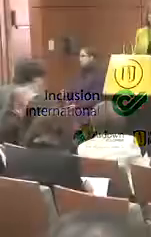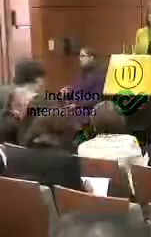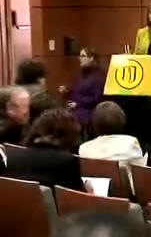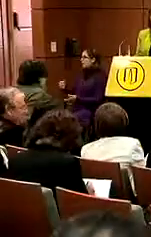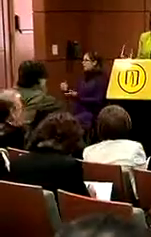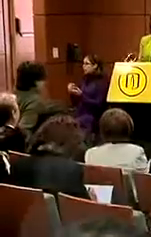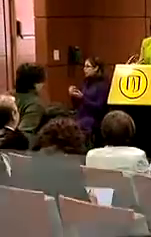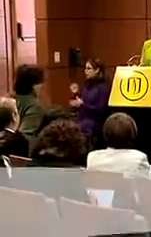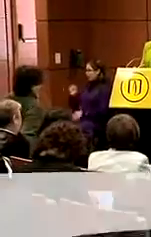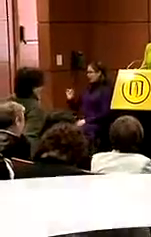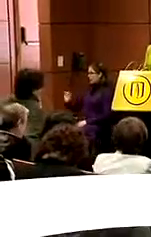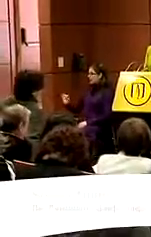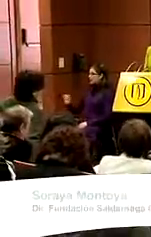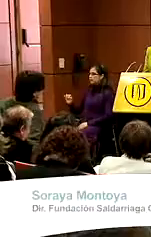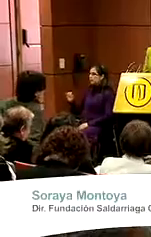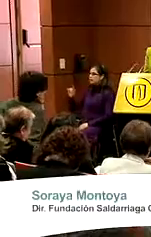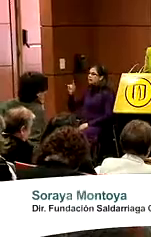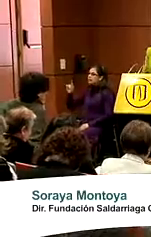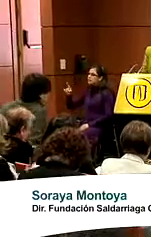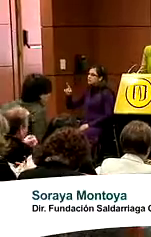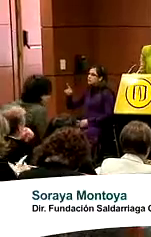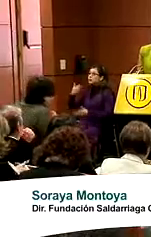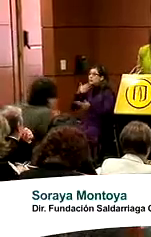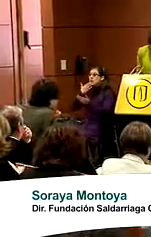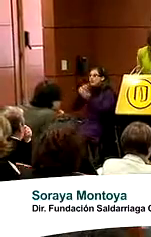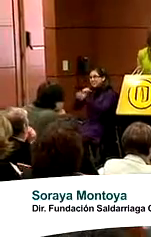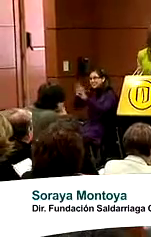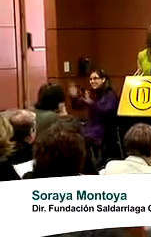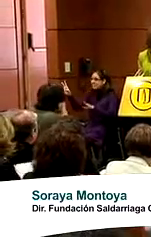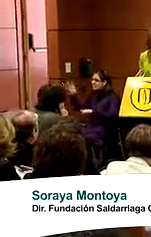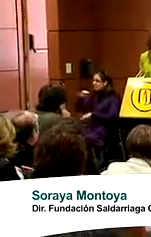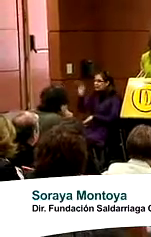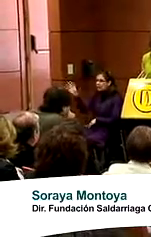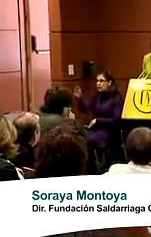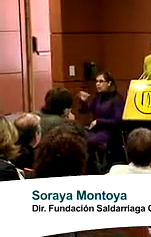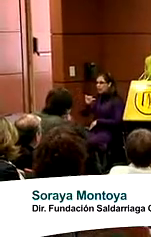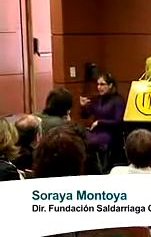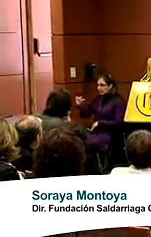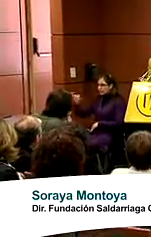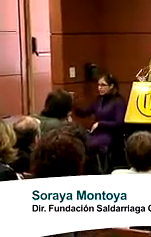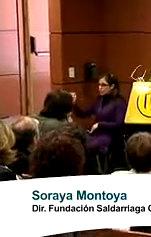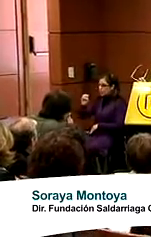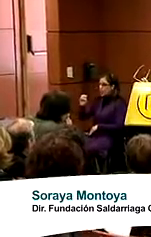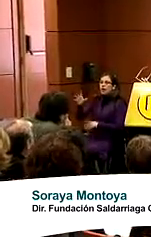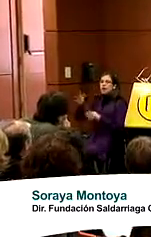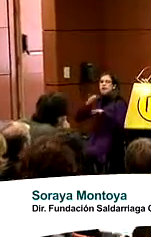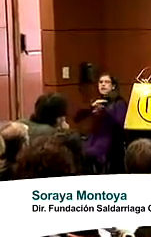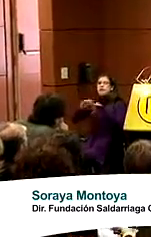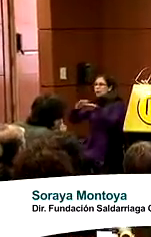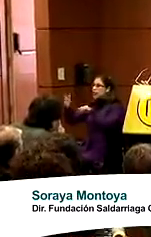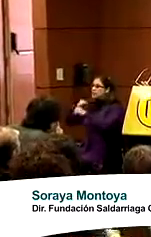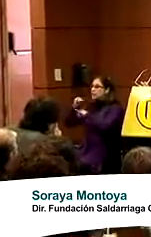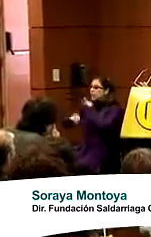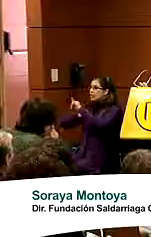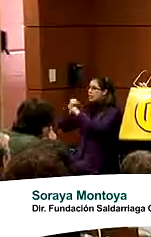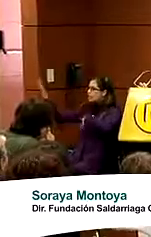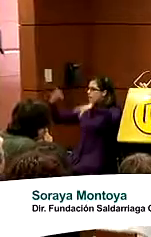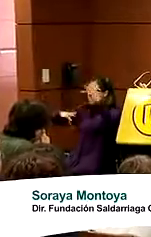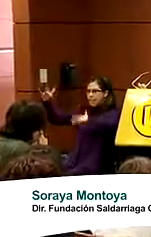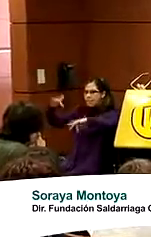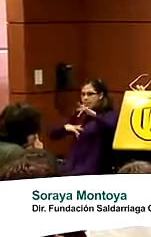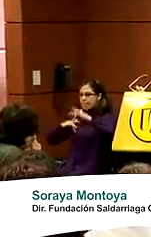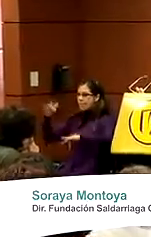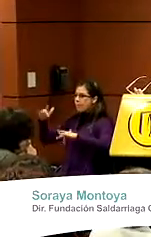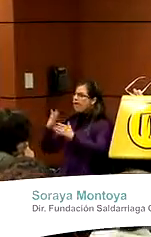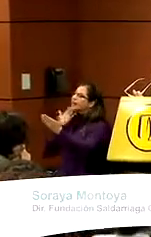buenos días a todos y a todas eh Muchas gracias a todos los invitados internacionales que tenemos en el día de hoy por